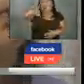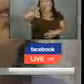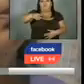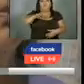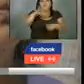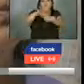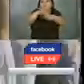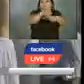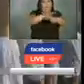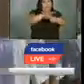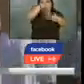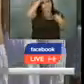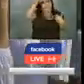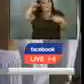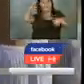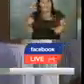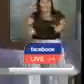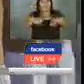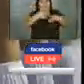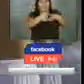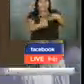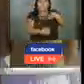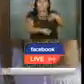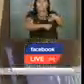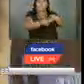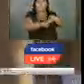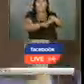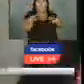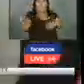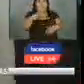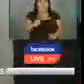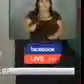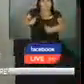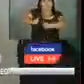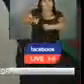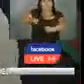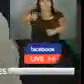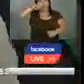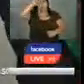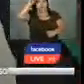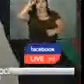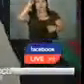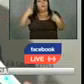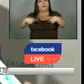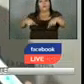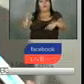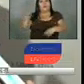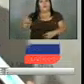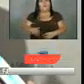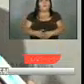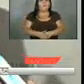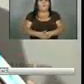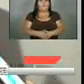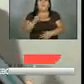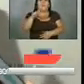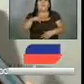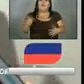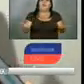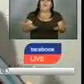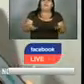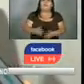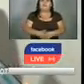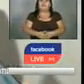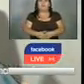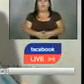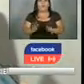estarían dando sus votos para que elementos de seguridad sigan trabajando bajo esta medida. Yo creo que aquí lo único que se quiere vender